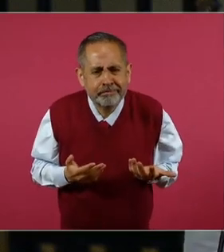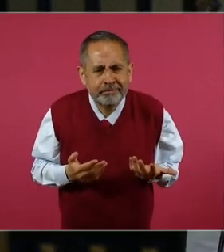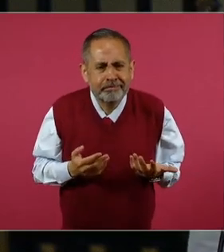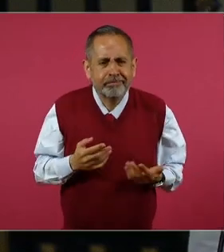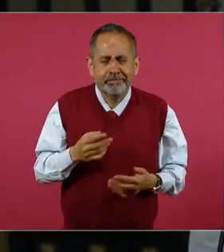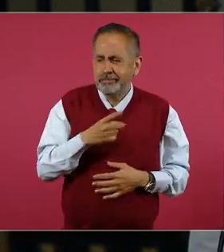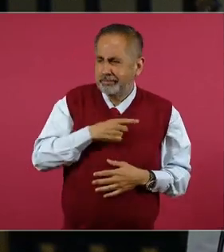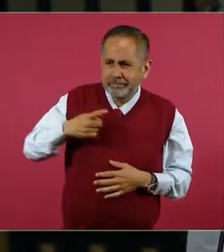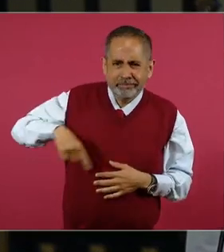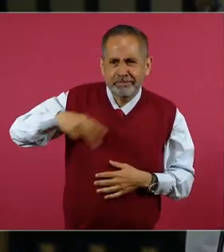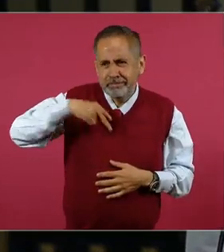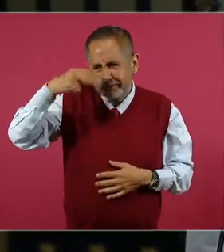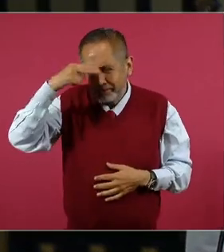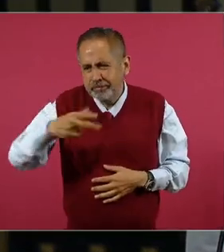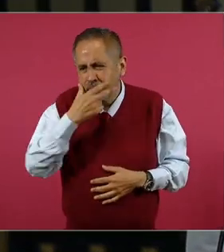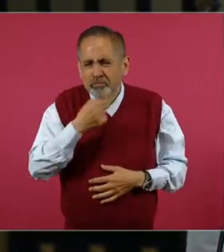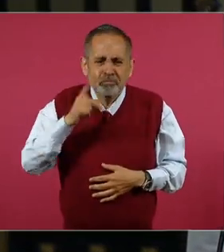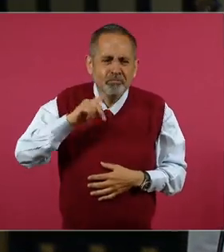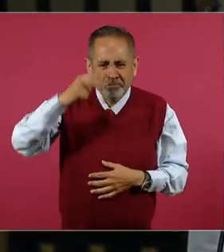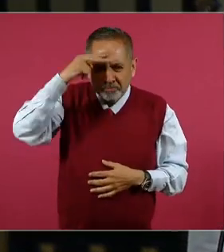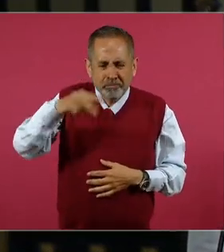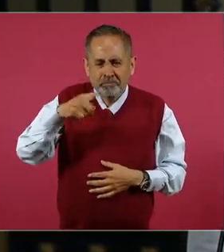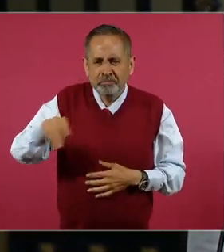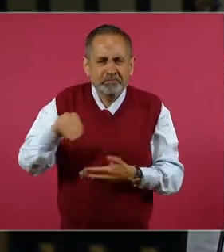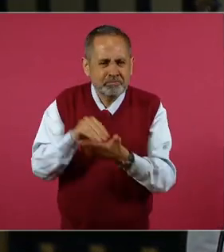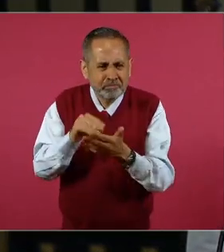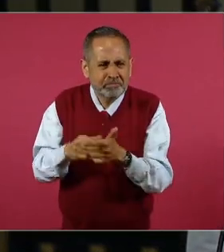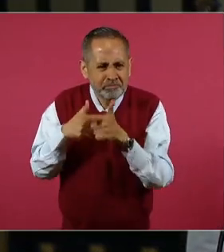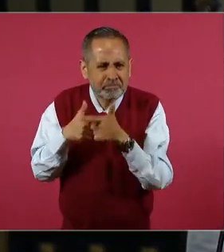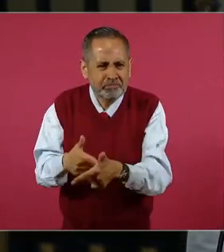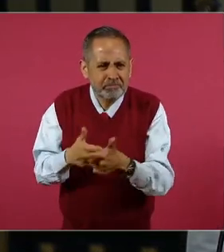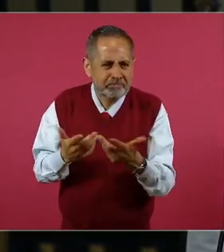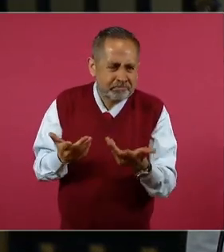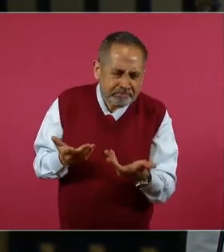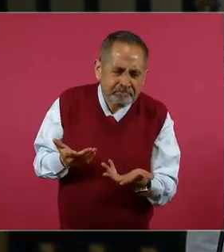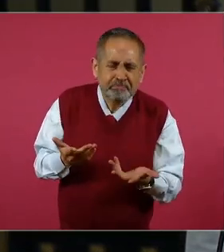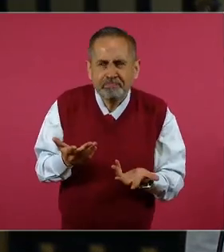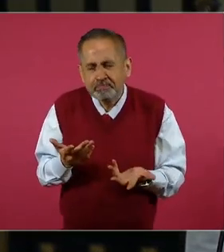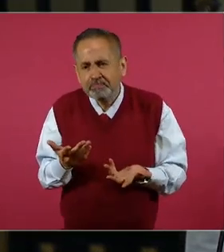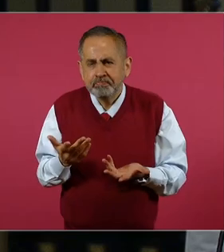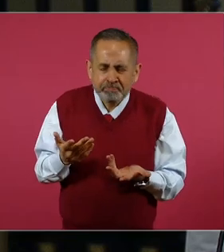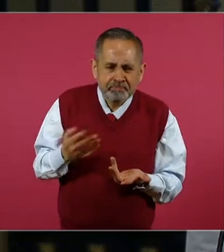¿Debería el mexicano o la mexicana seguirle